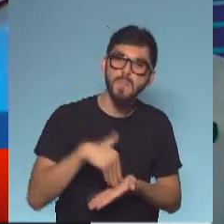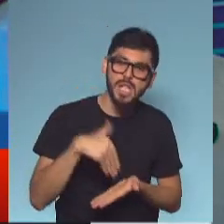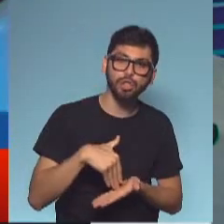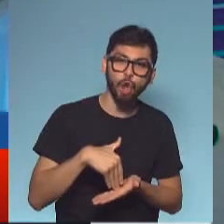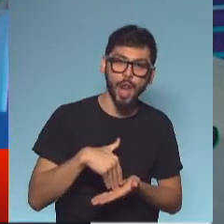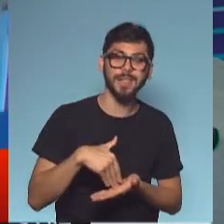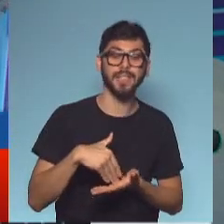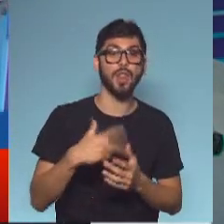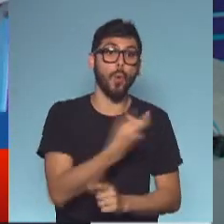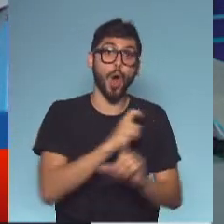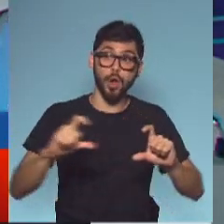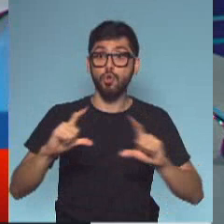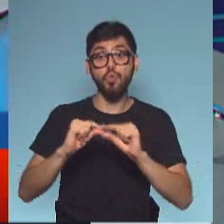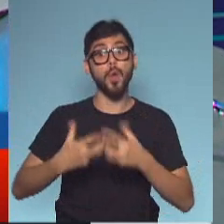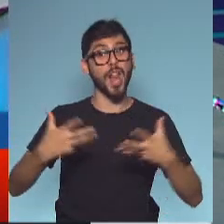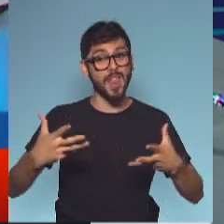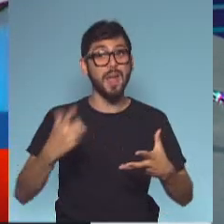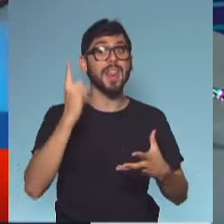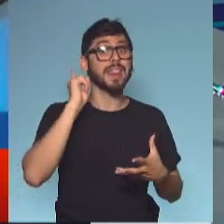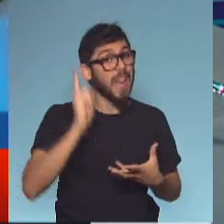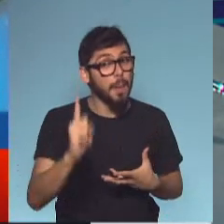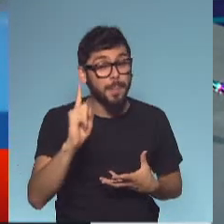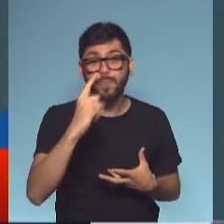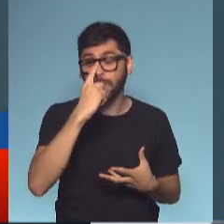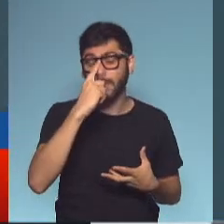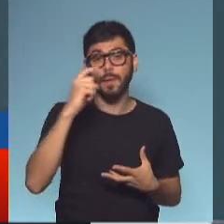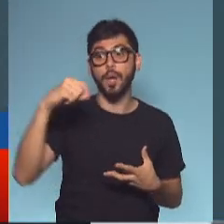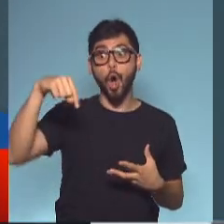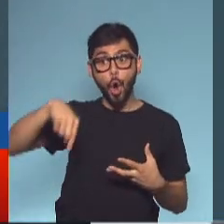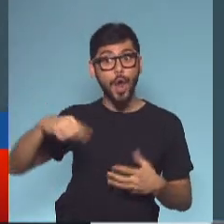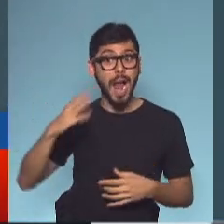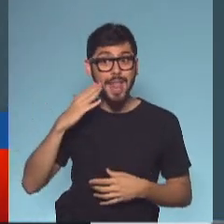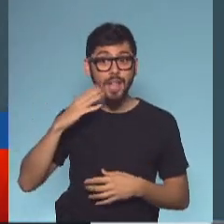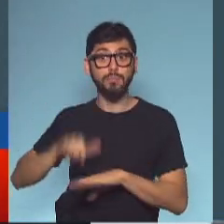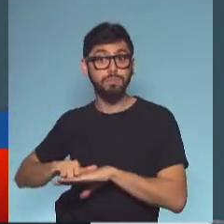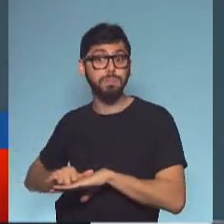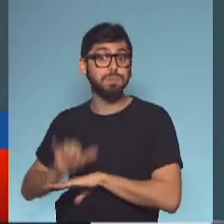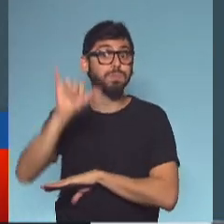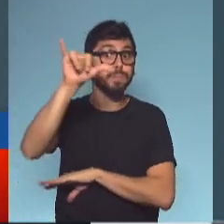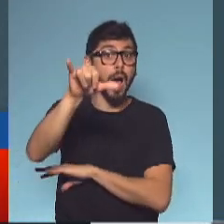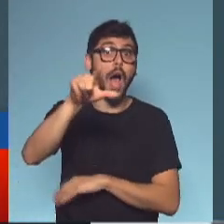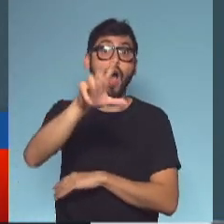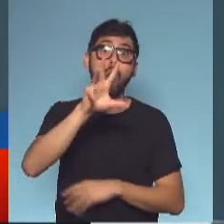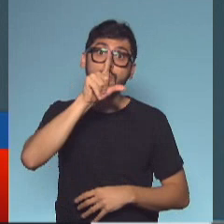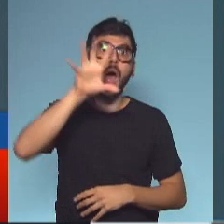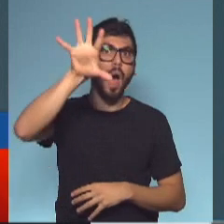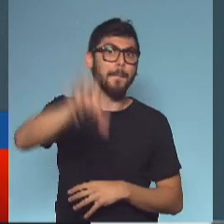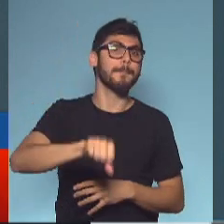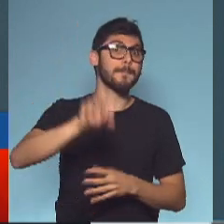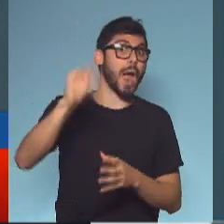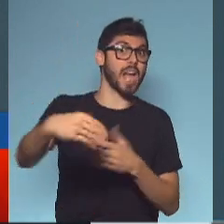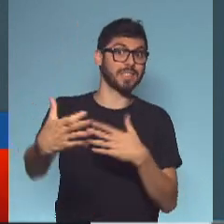impacto, contar, con sí, ese una número. muy buena cantidad, sin contar que hoy a la tarde salió un nuevo vuelo con destino a Moscú a buscar más